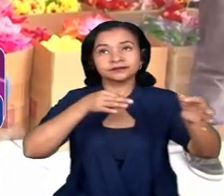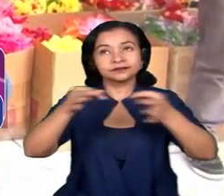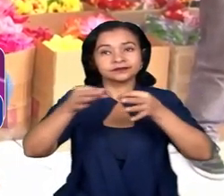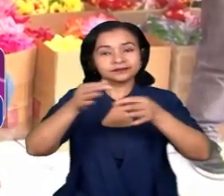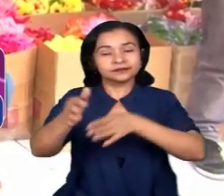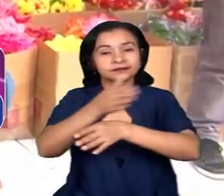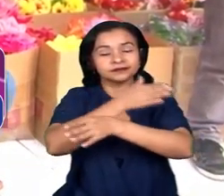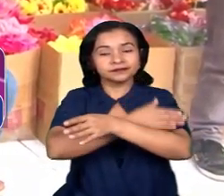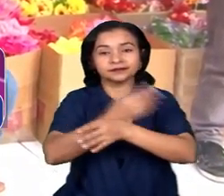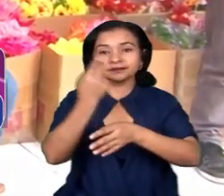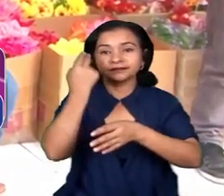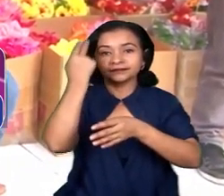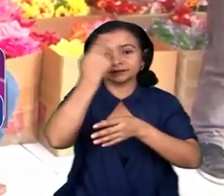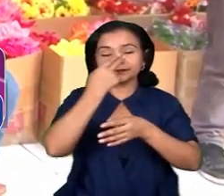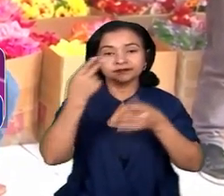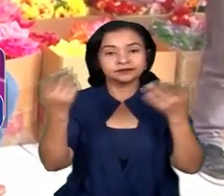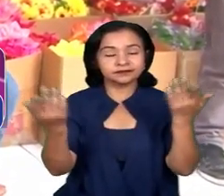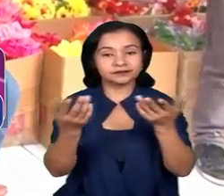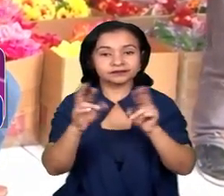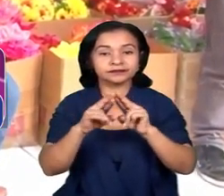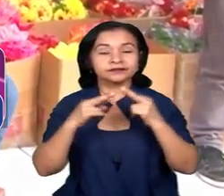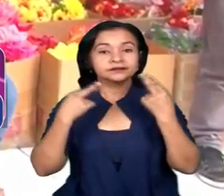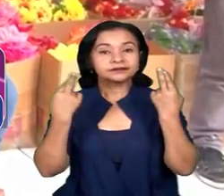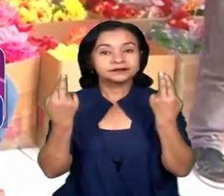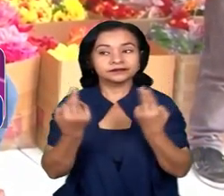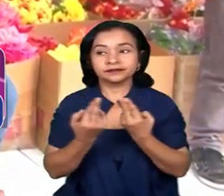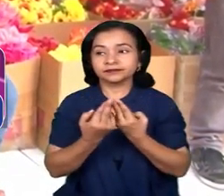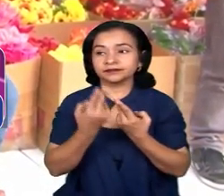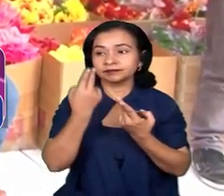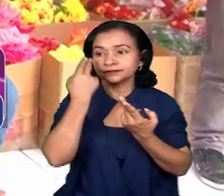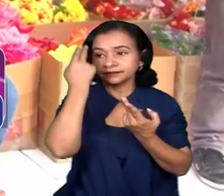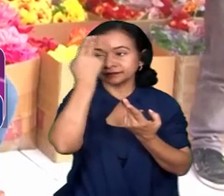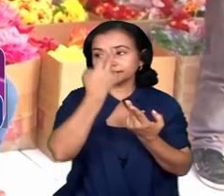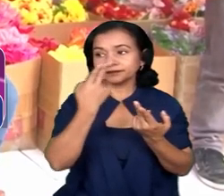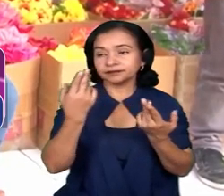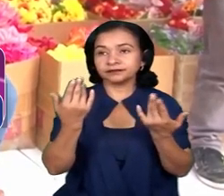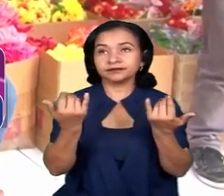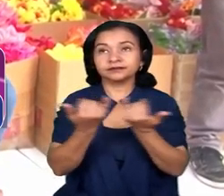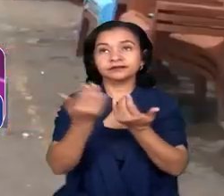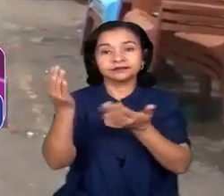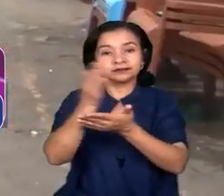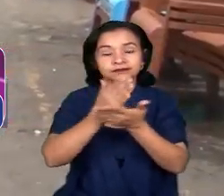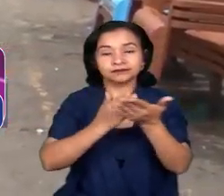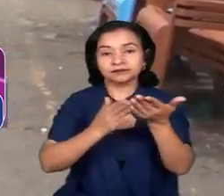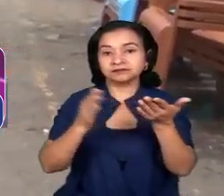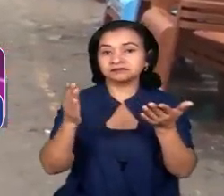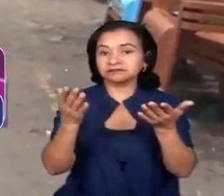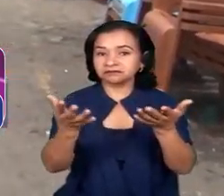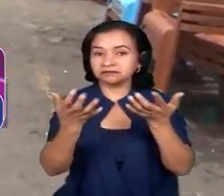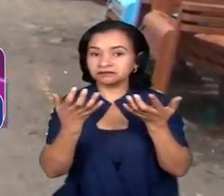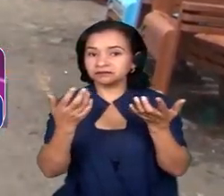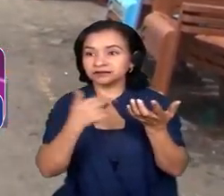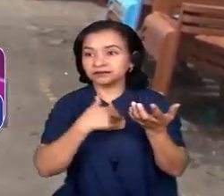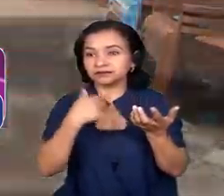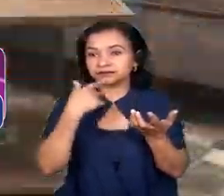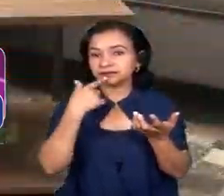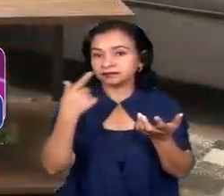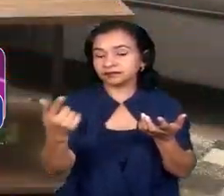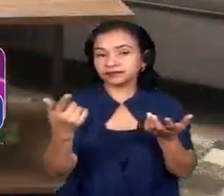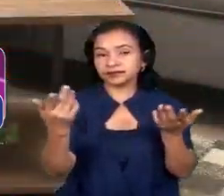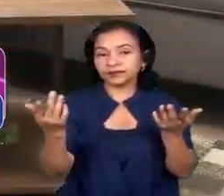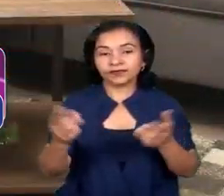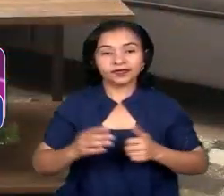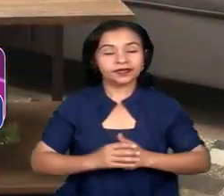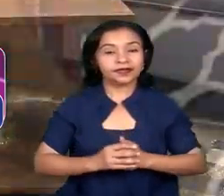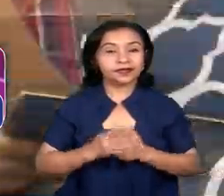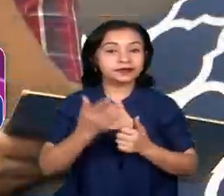con los comerciantes, ¿cómo se da ese proceso de encuentro? Y le planteo esta pregunta a partir de algunos medios de comunicación que trataron de deslegitimar